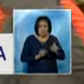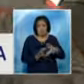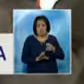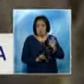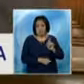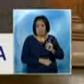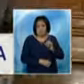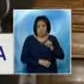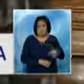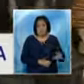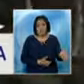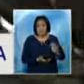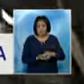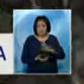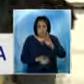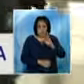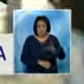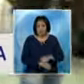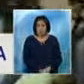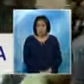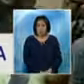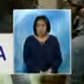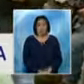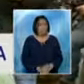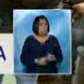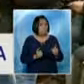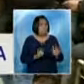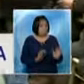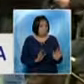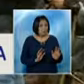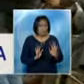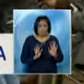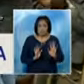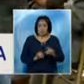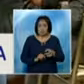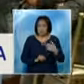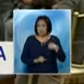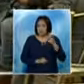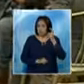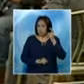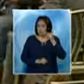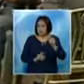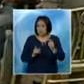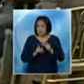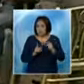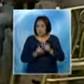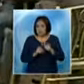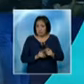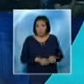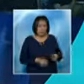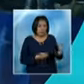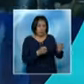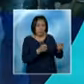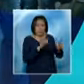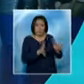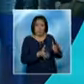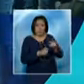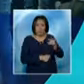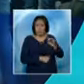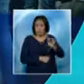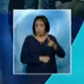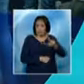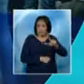renunciar, eso lo ha remarcado claramente. Bien, dice, definitivamente hemos escuchado en todas las palabras del contralor. Vamos a ver qué sucede,